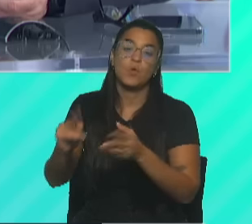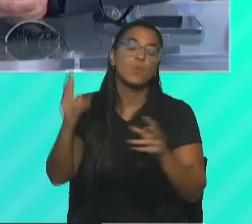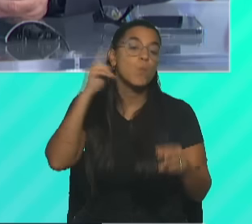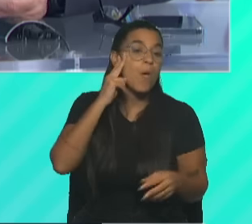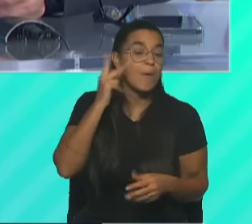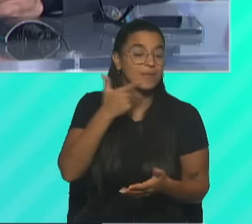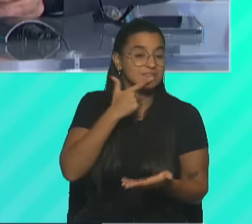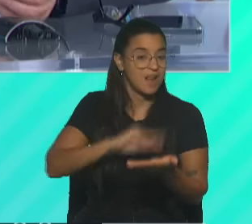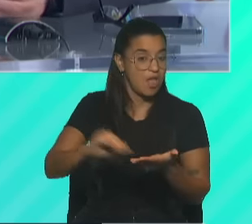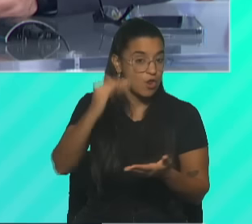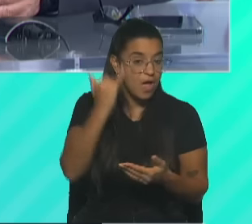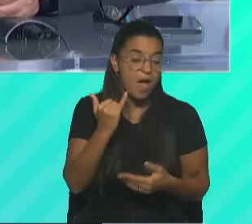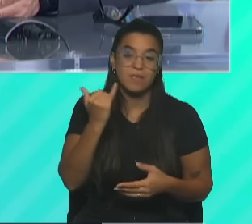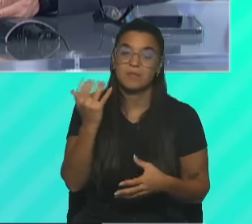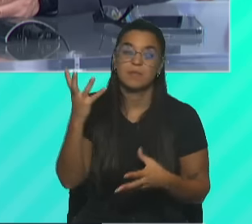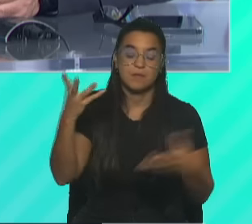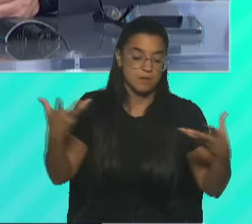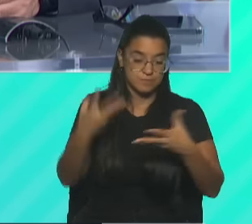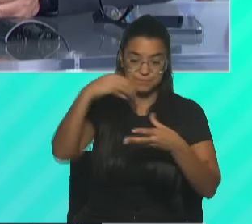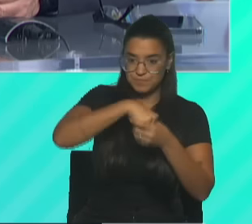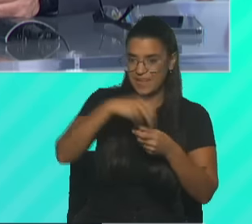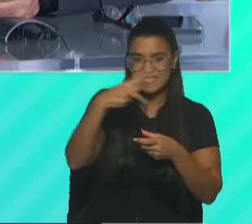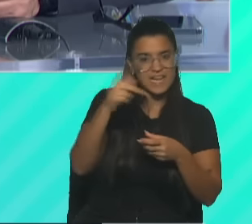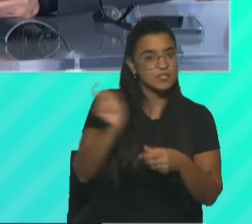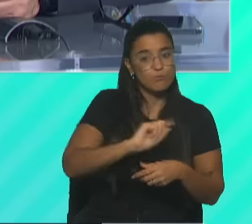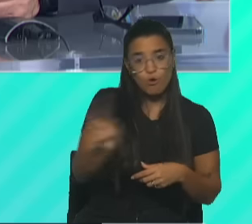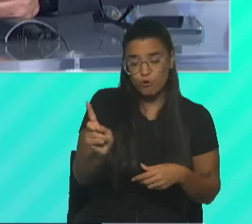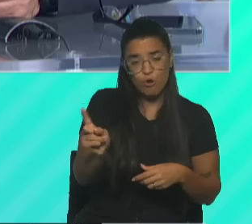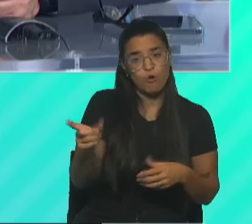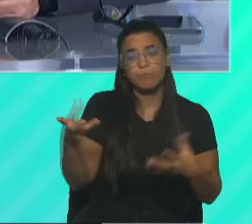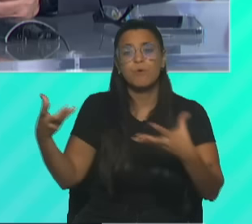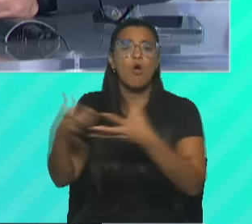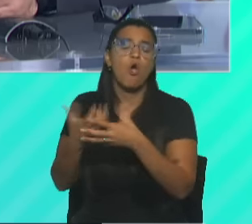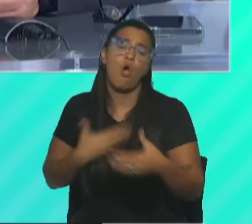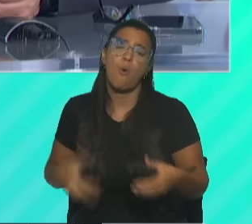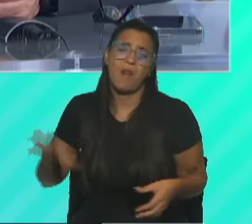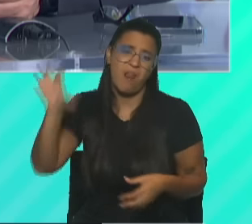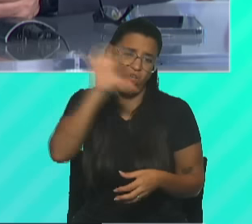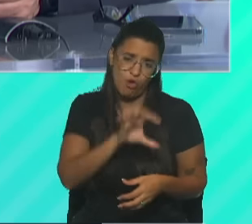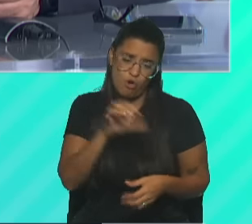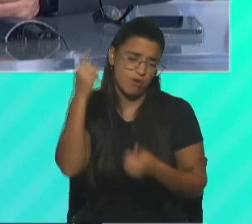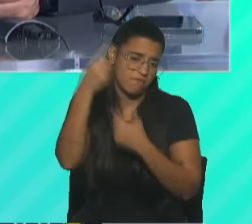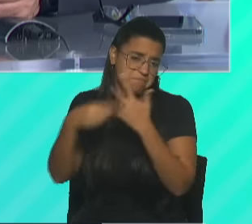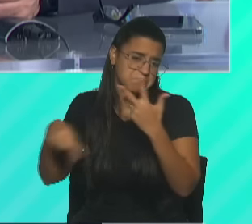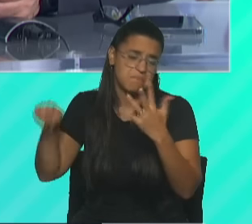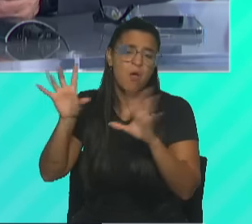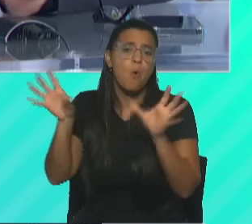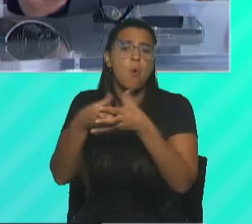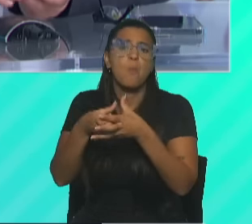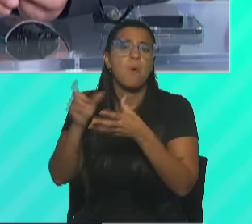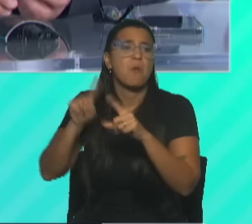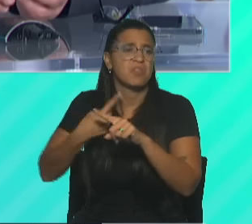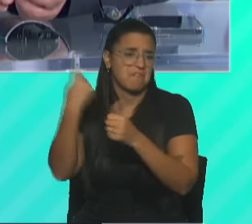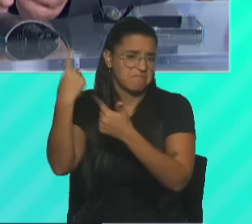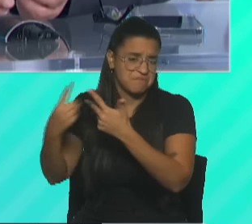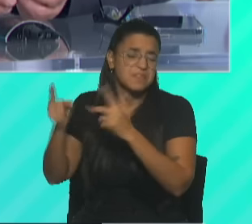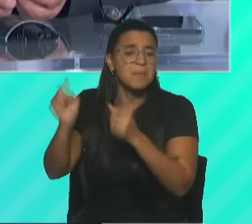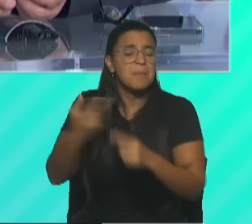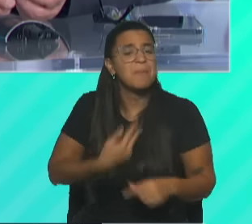eh que no pertenecen al kisnis smo que son que responden a gobernadores provinciales y otras fuerzas políticas Incluso el